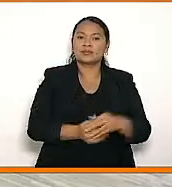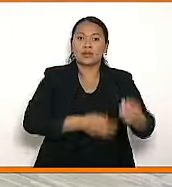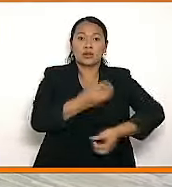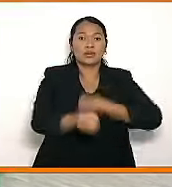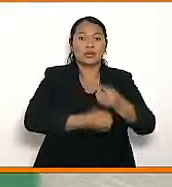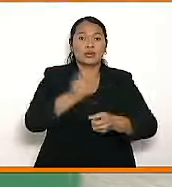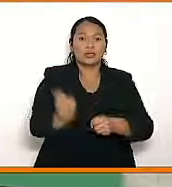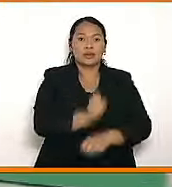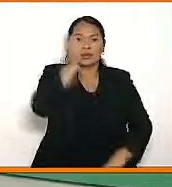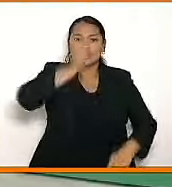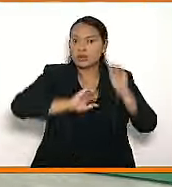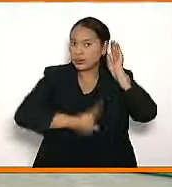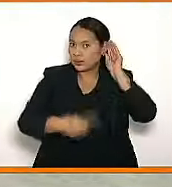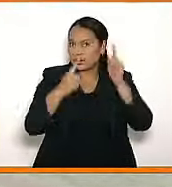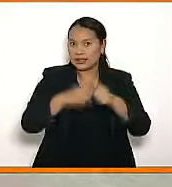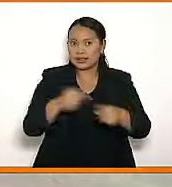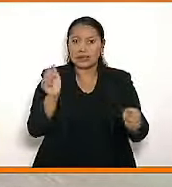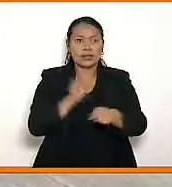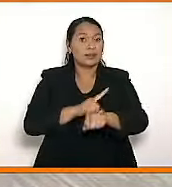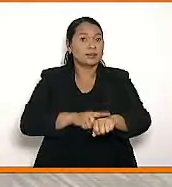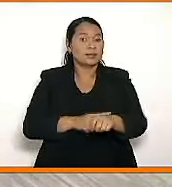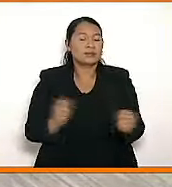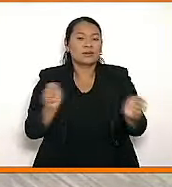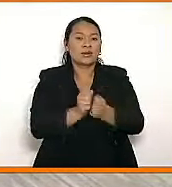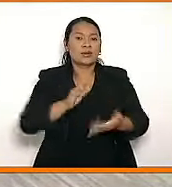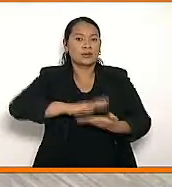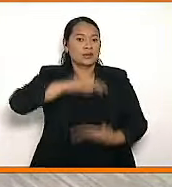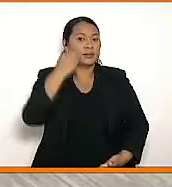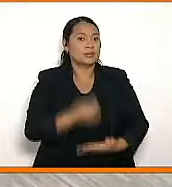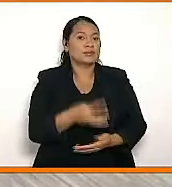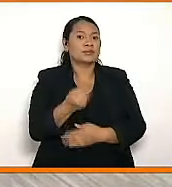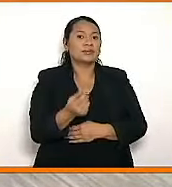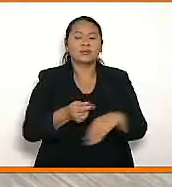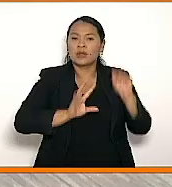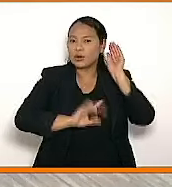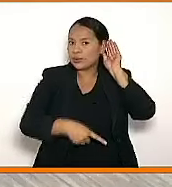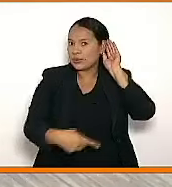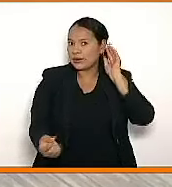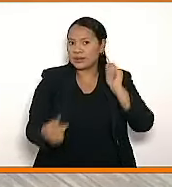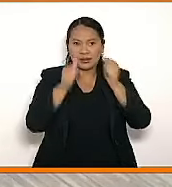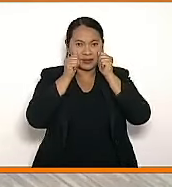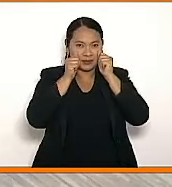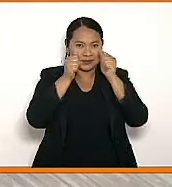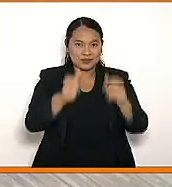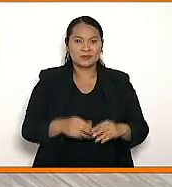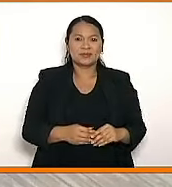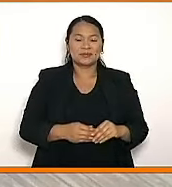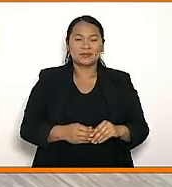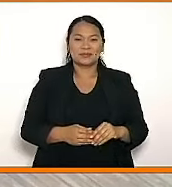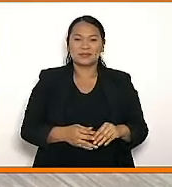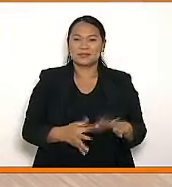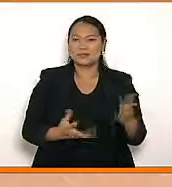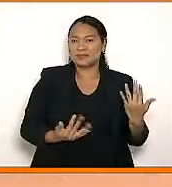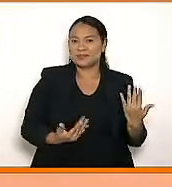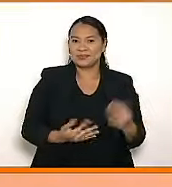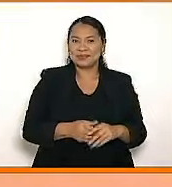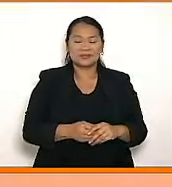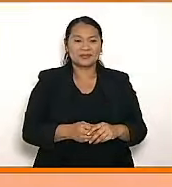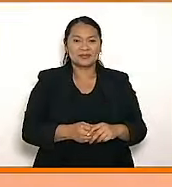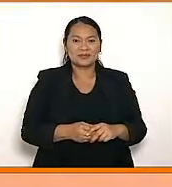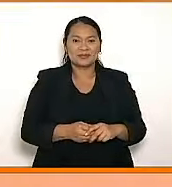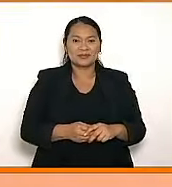esfera ganadora de Multi X, acompáñame a multiplicar tu jugada de diaria. Atentos, porque esta es